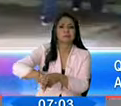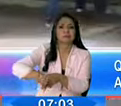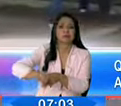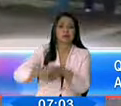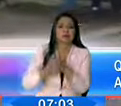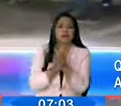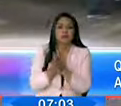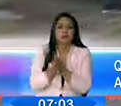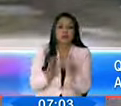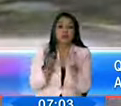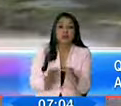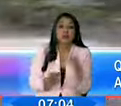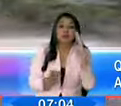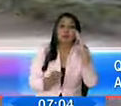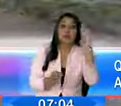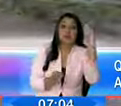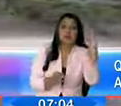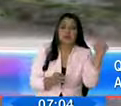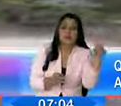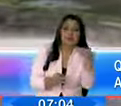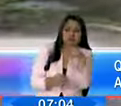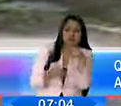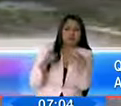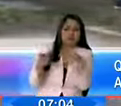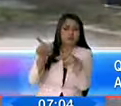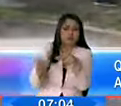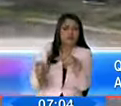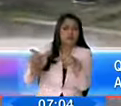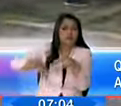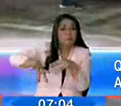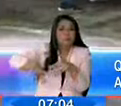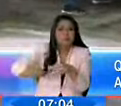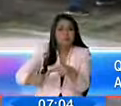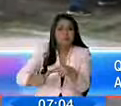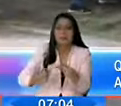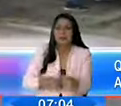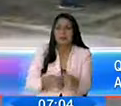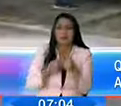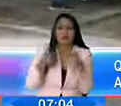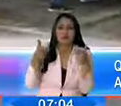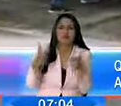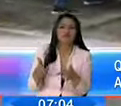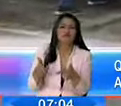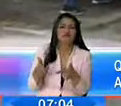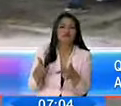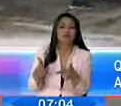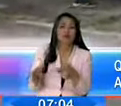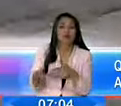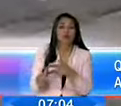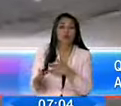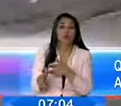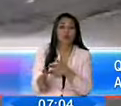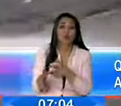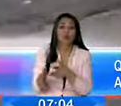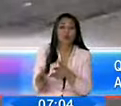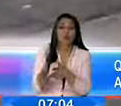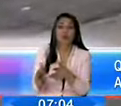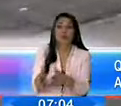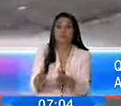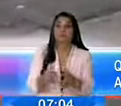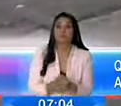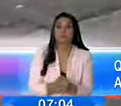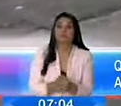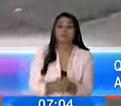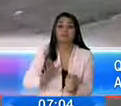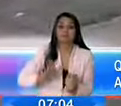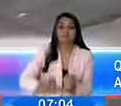cruzaban agentes de la BAC, quienes al percatarse de la acción delictiva montaron un seguimiento ininterrumpido. Por seguridad pararon la